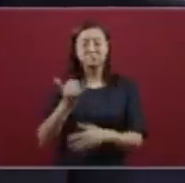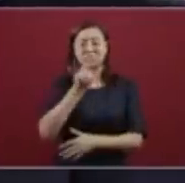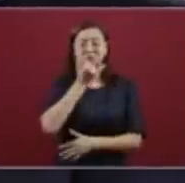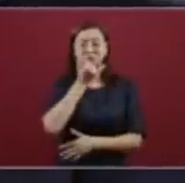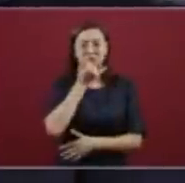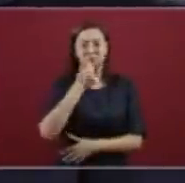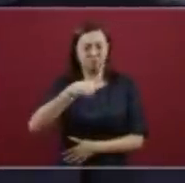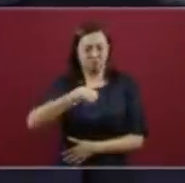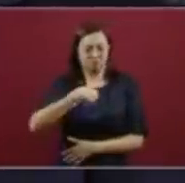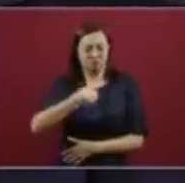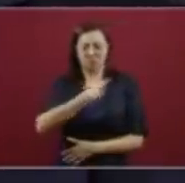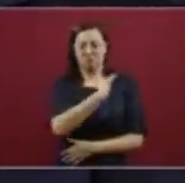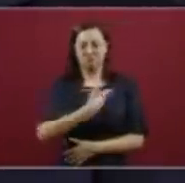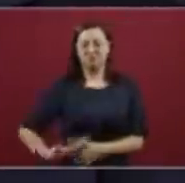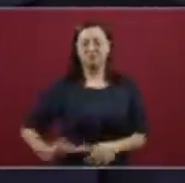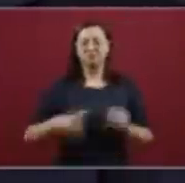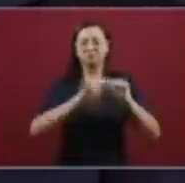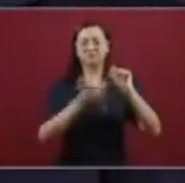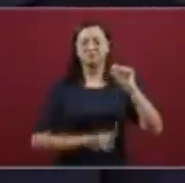los mexicanos.